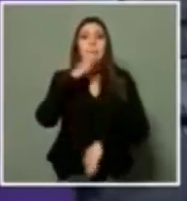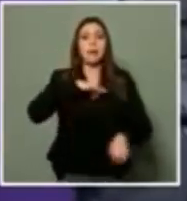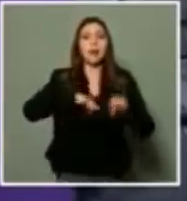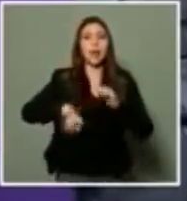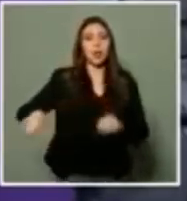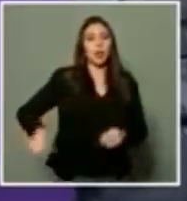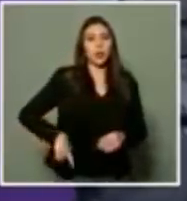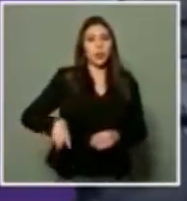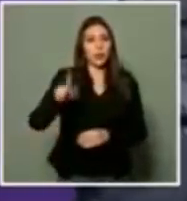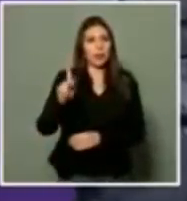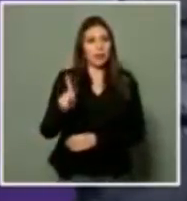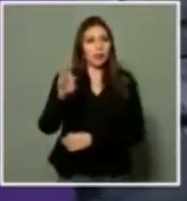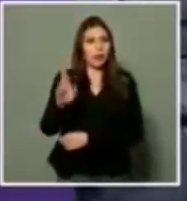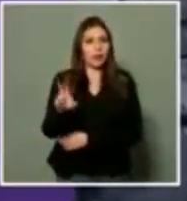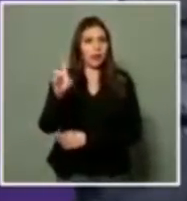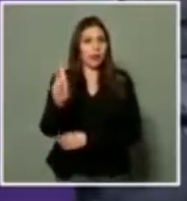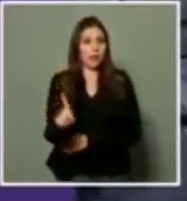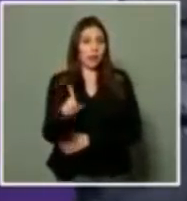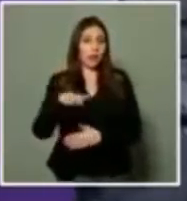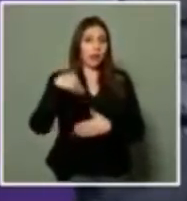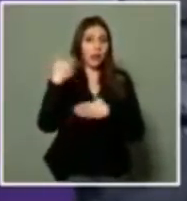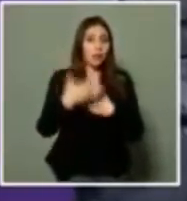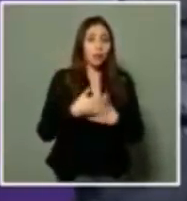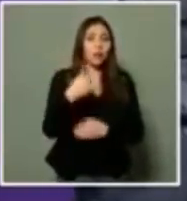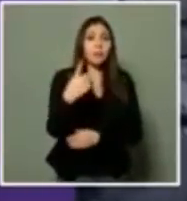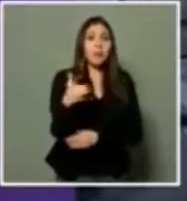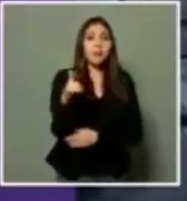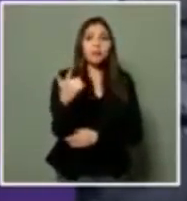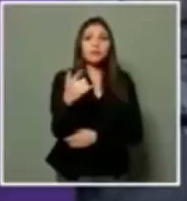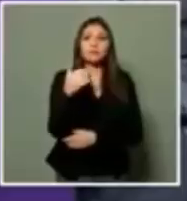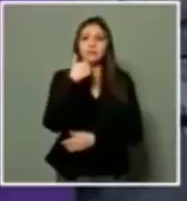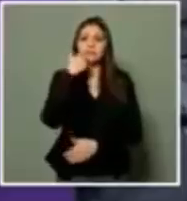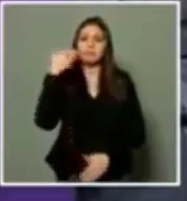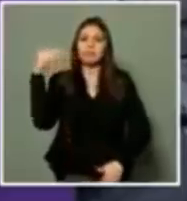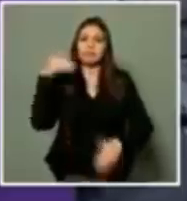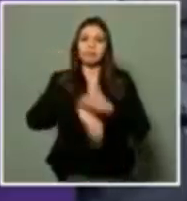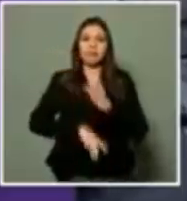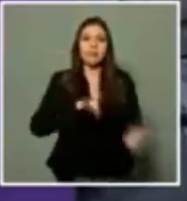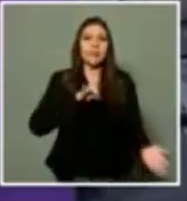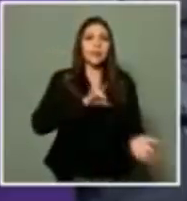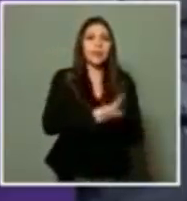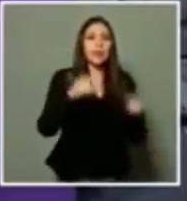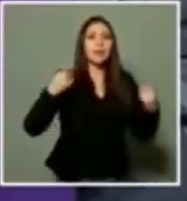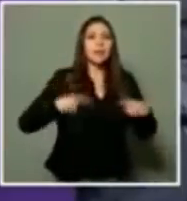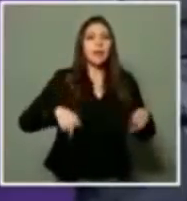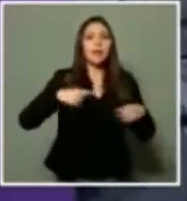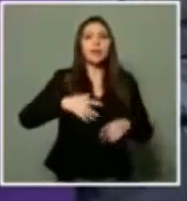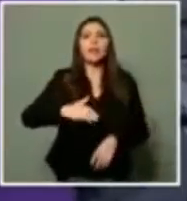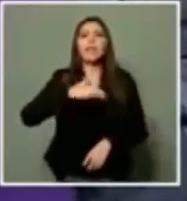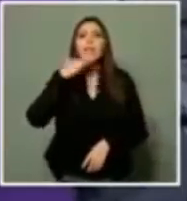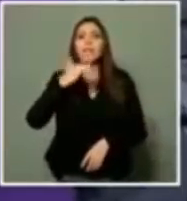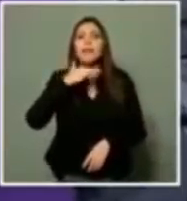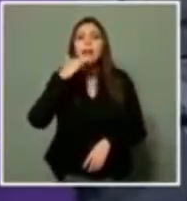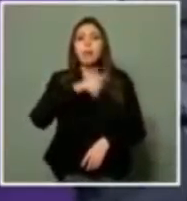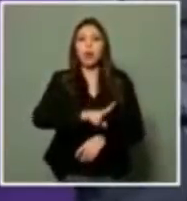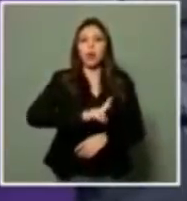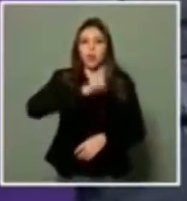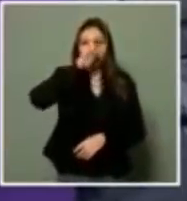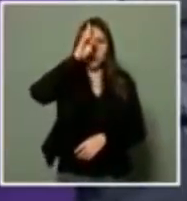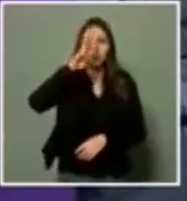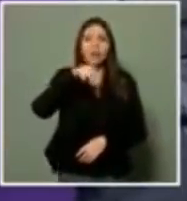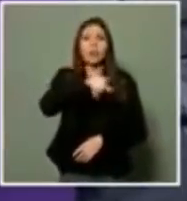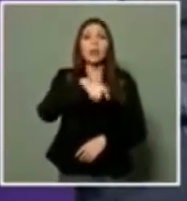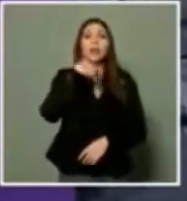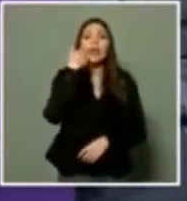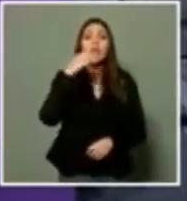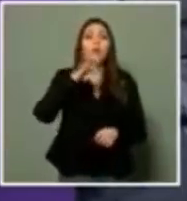PRD. El primero de julio vamos a vencer a los tramposos y a los violentos, a los que compran el voto e intimidan a